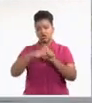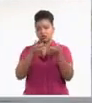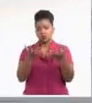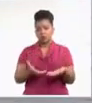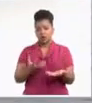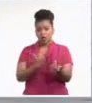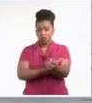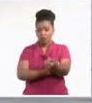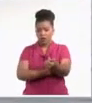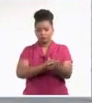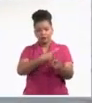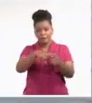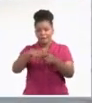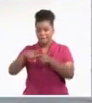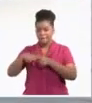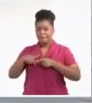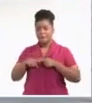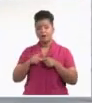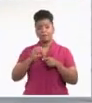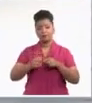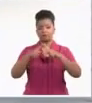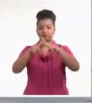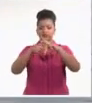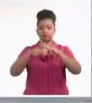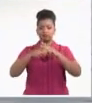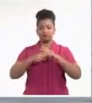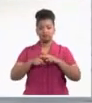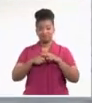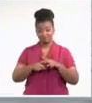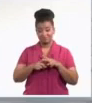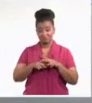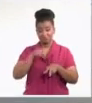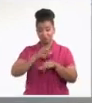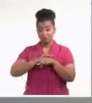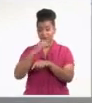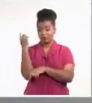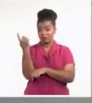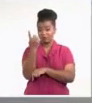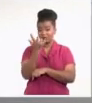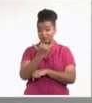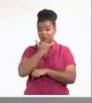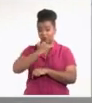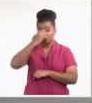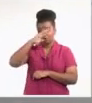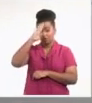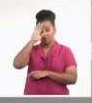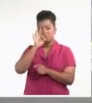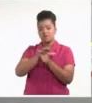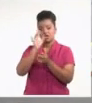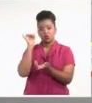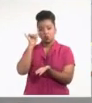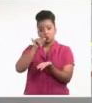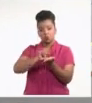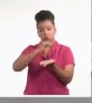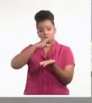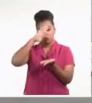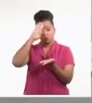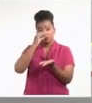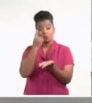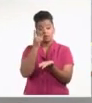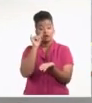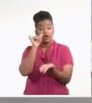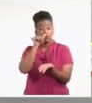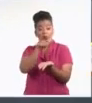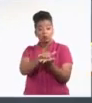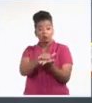Para restablecer el sistema eléctrico tras el paso del huracán Ian en el occidente del país, comenzaron a llegar a Cuba. El primero de los vuelos de la